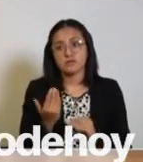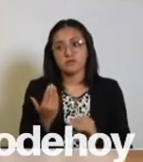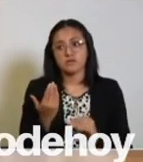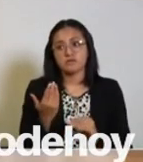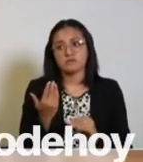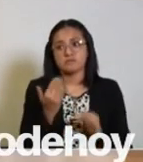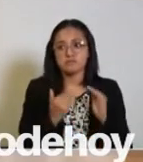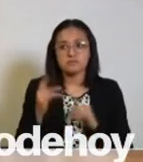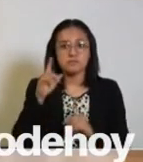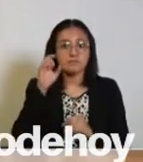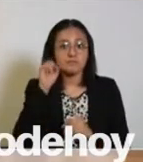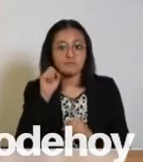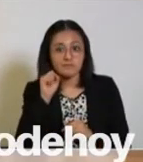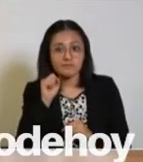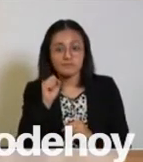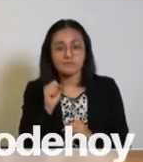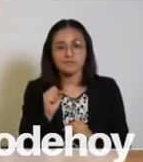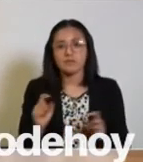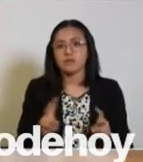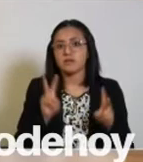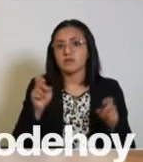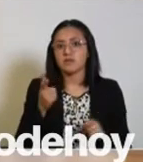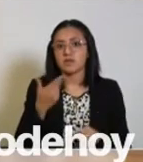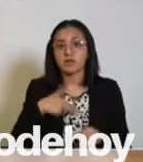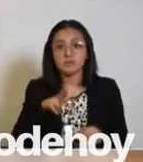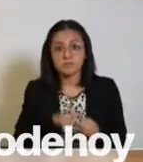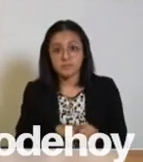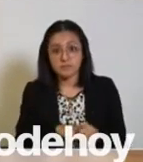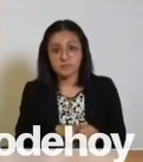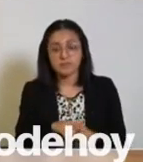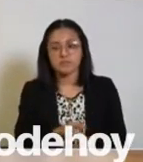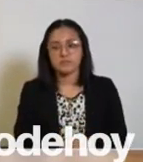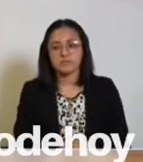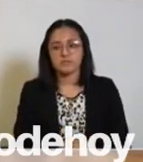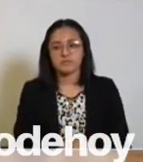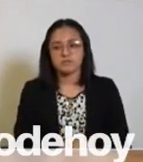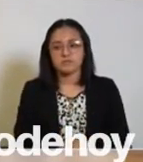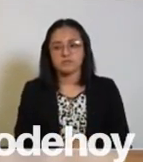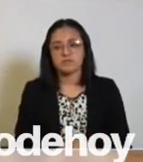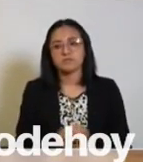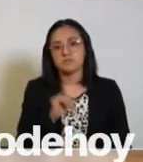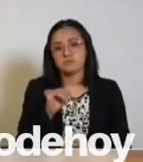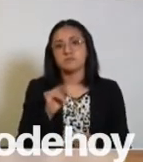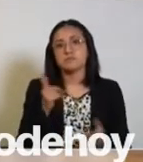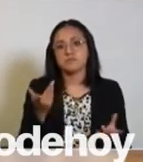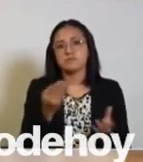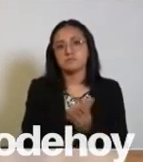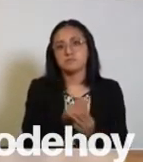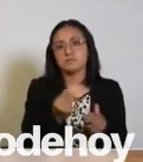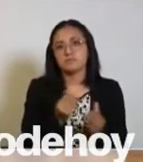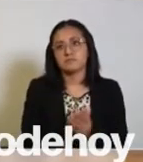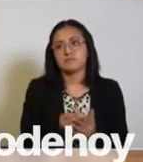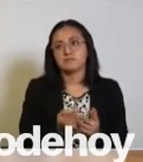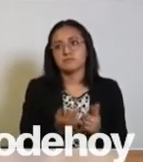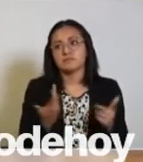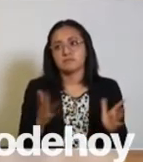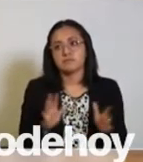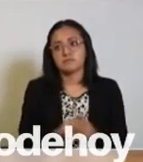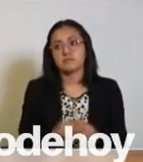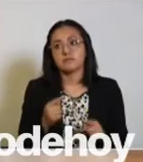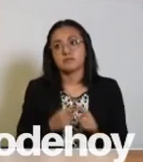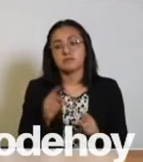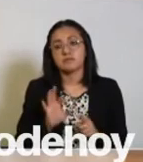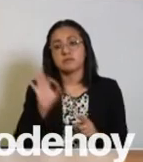naranja y el tema de hospitalizados si es un asunto que los